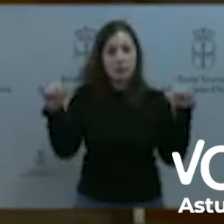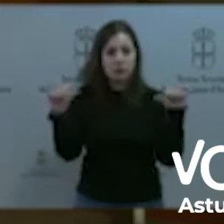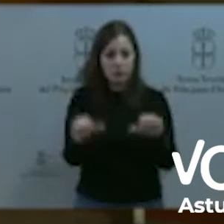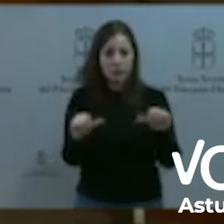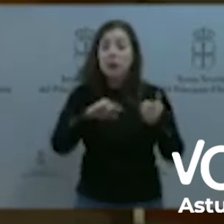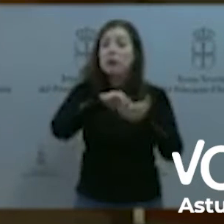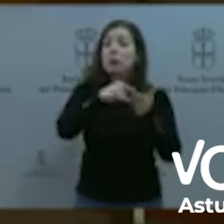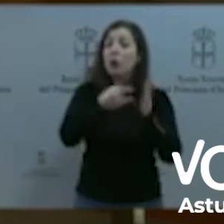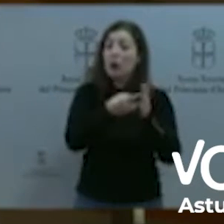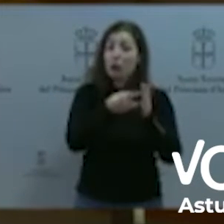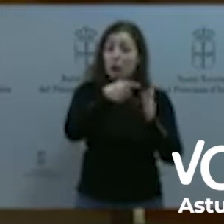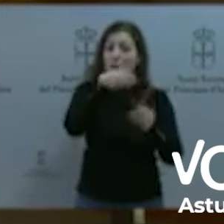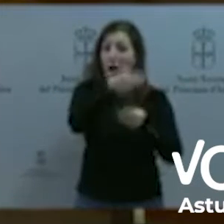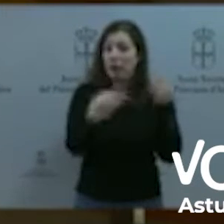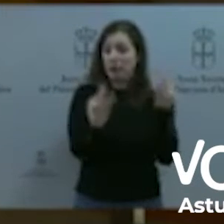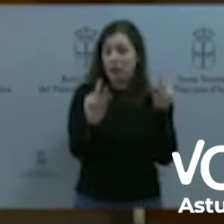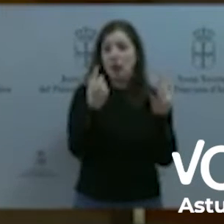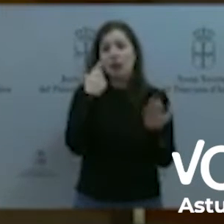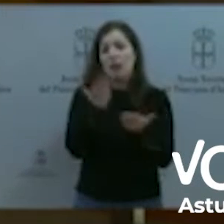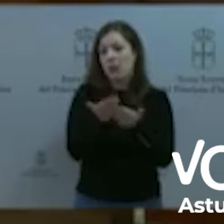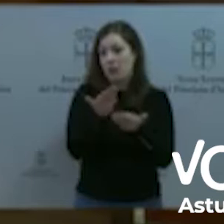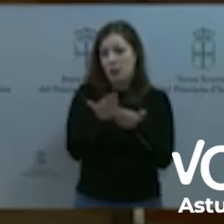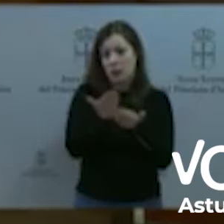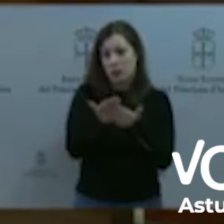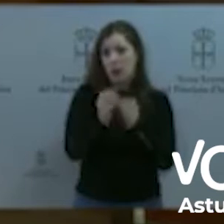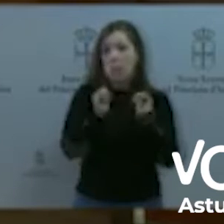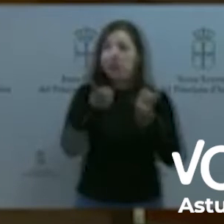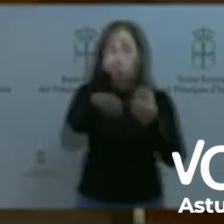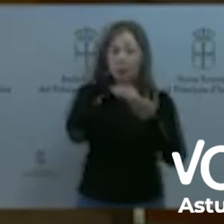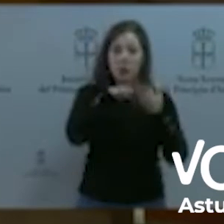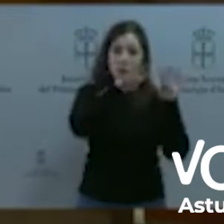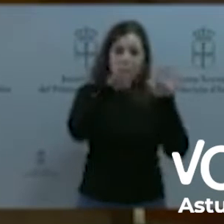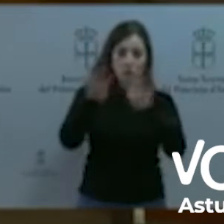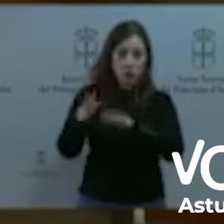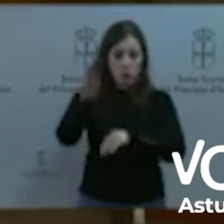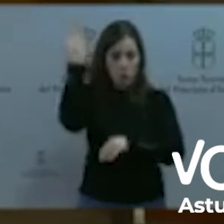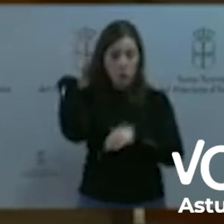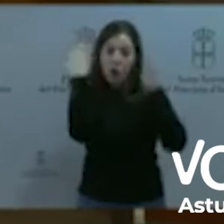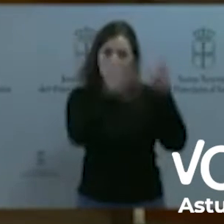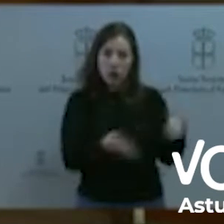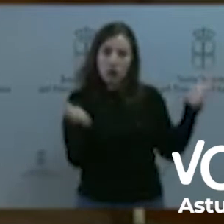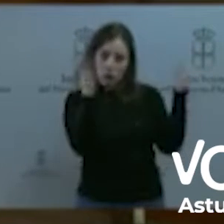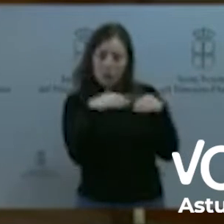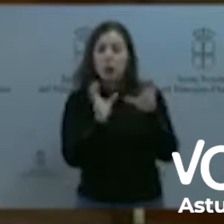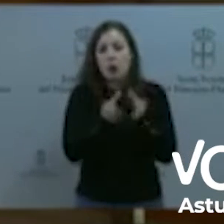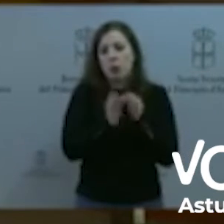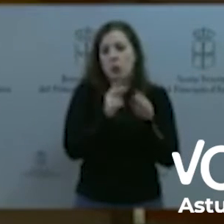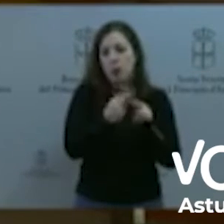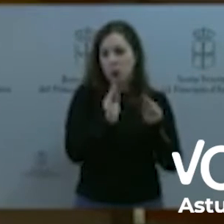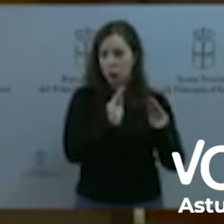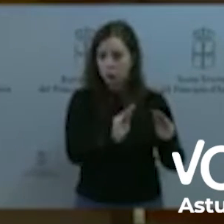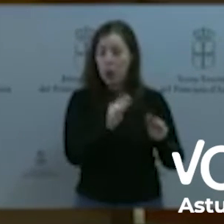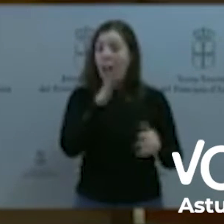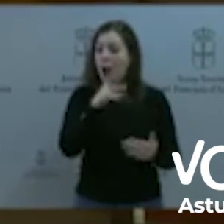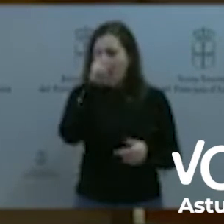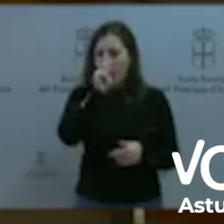Comenzaron a mencionarlo en sus programas políticos allí en el año 1999 y estamos en el año 2021. Esto no es de recibo, es una